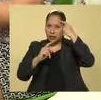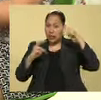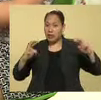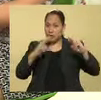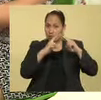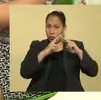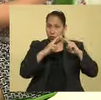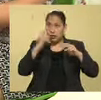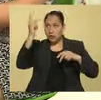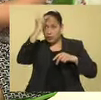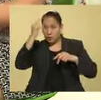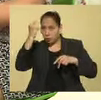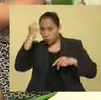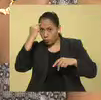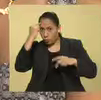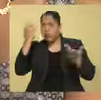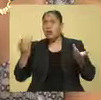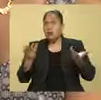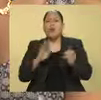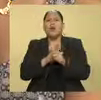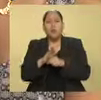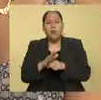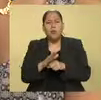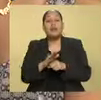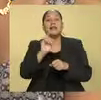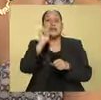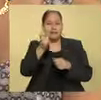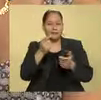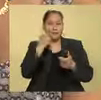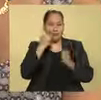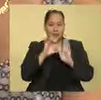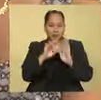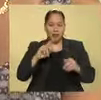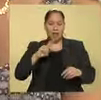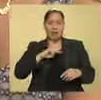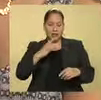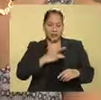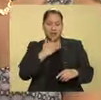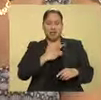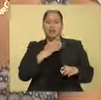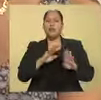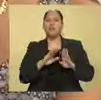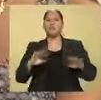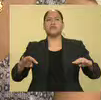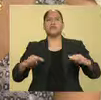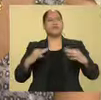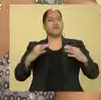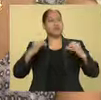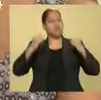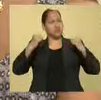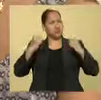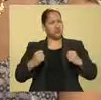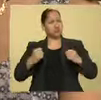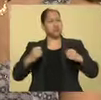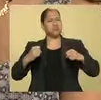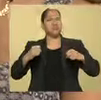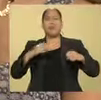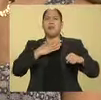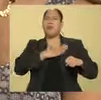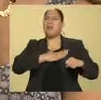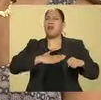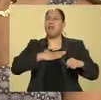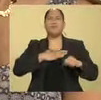religiosamente, psicológicamente? Es un estado emocional de seguridad, de una